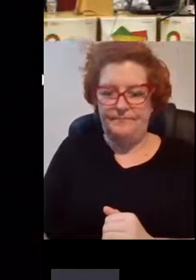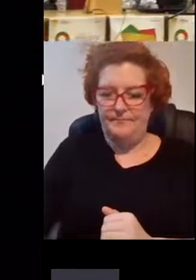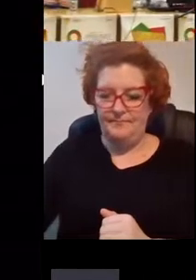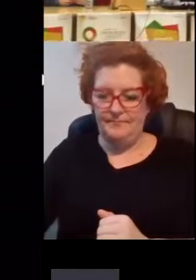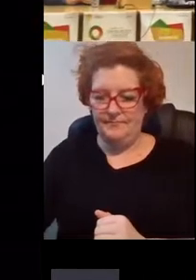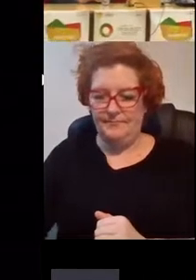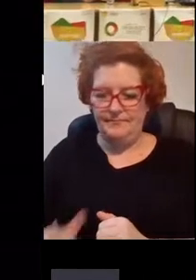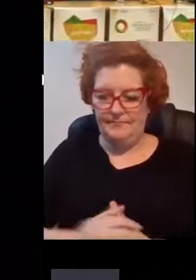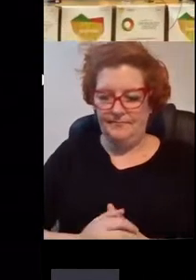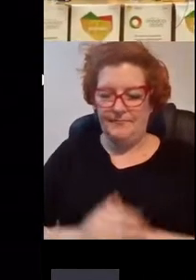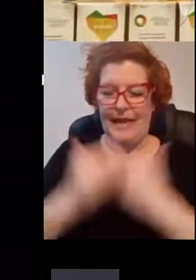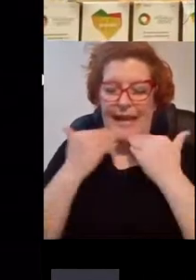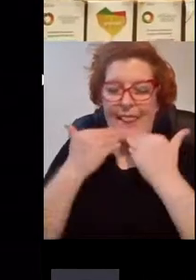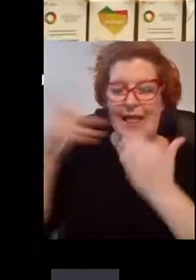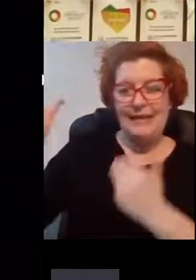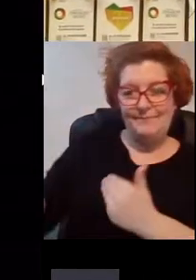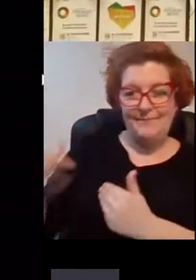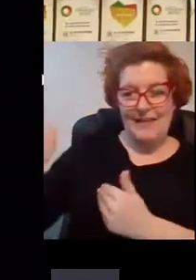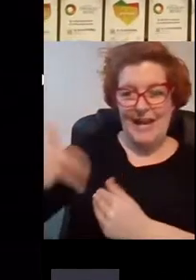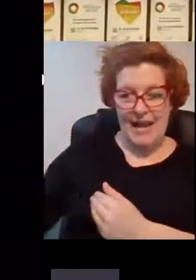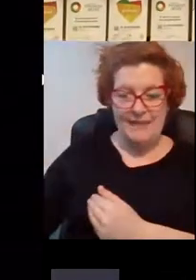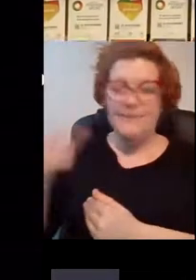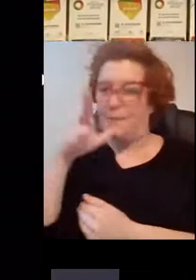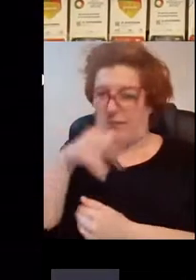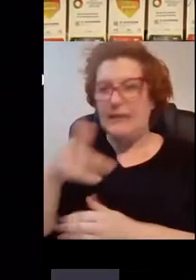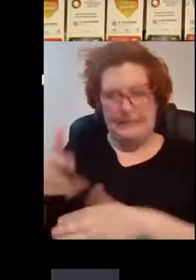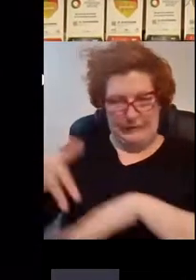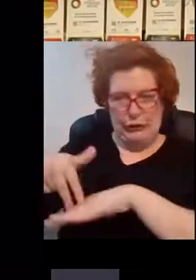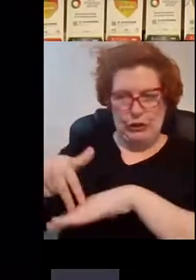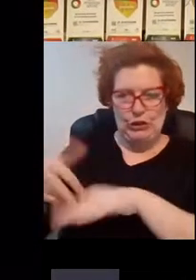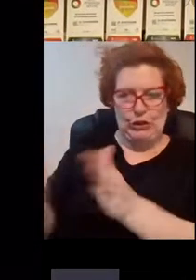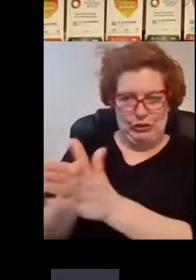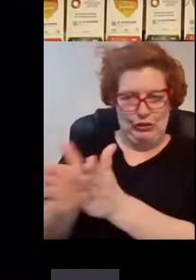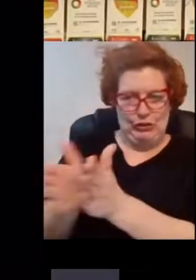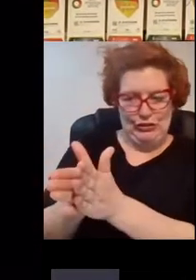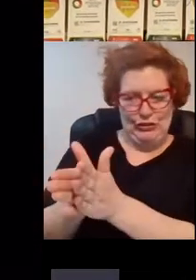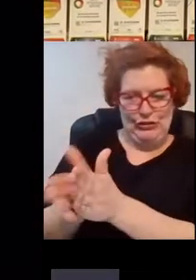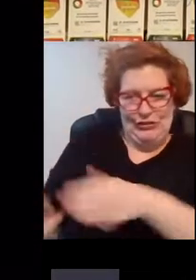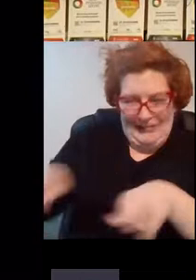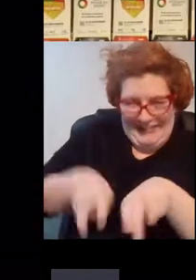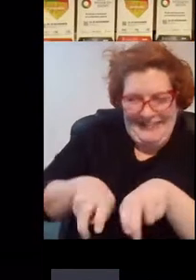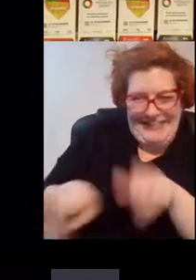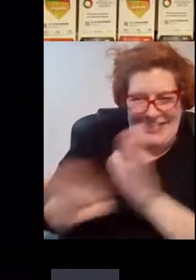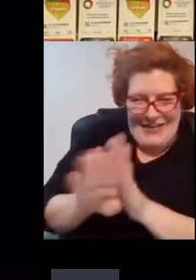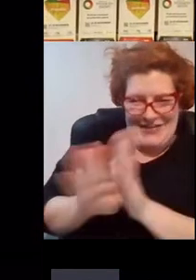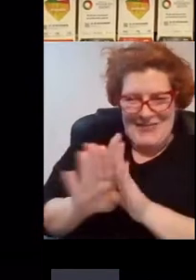Muchas gracias, Ana. Quédate aquí con nosotros, por favor.